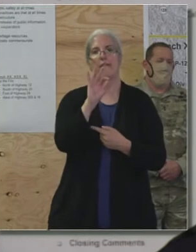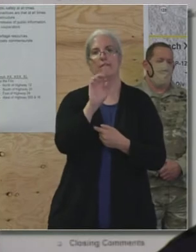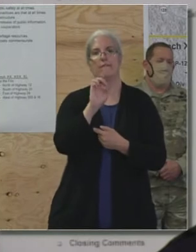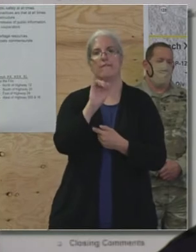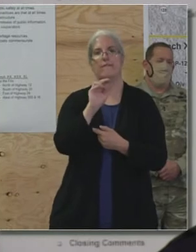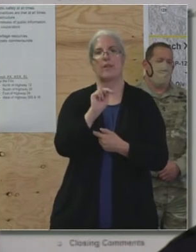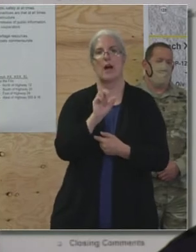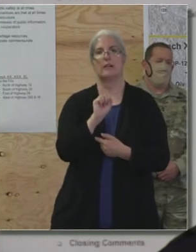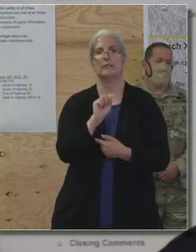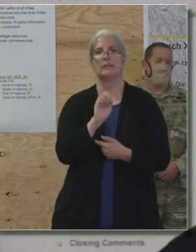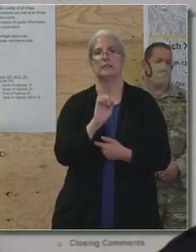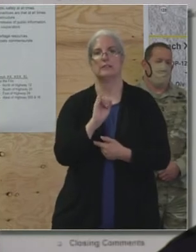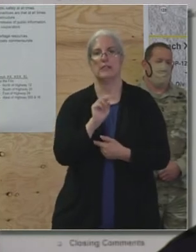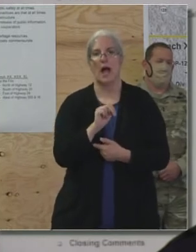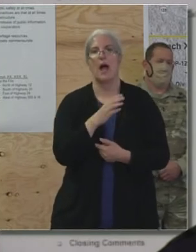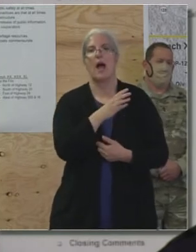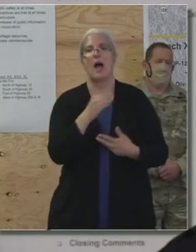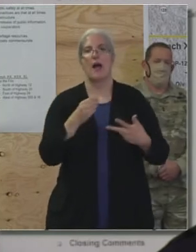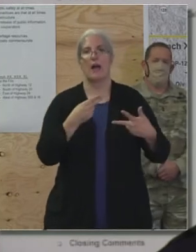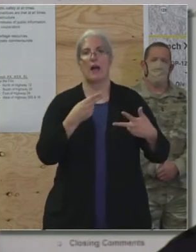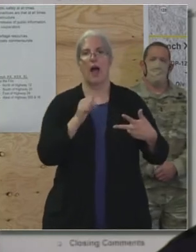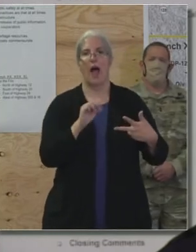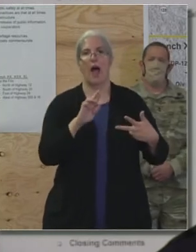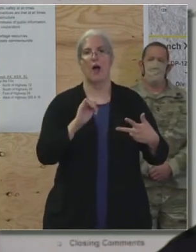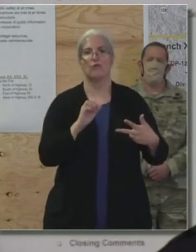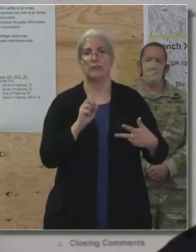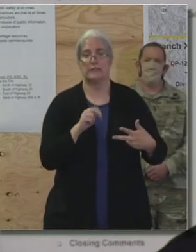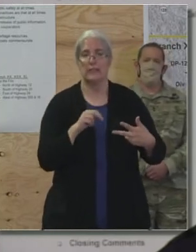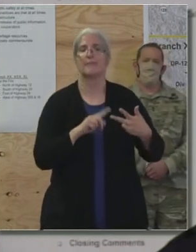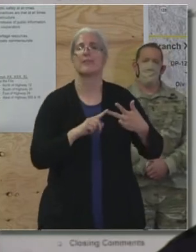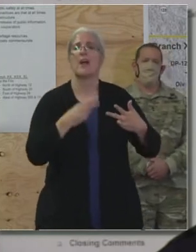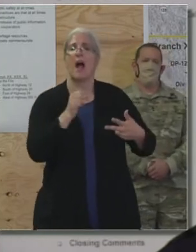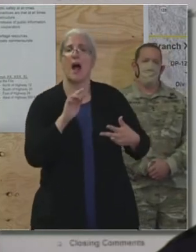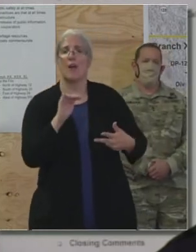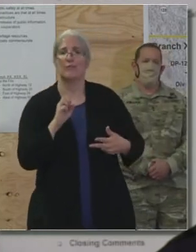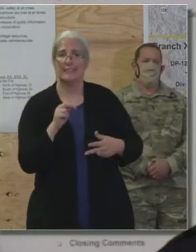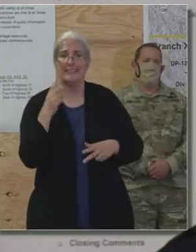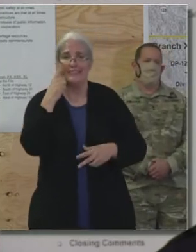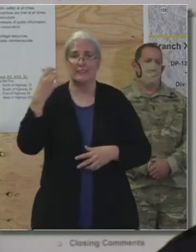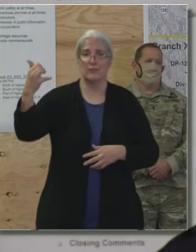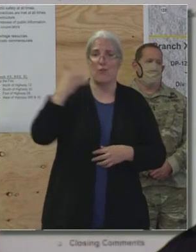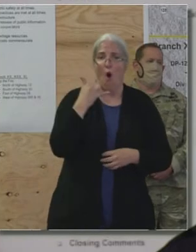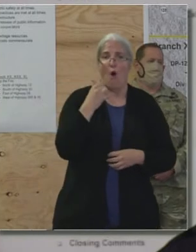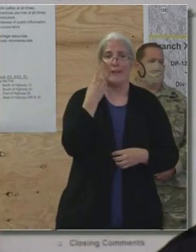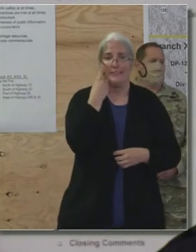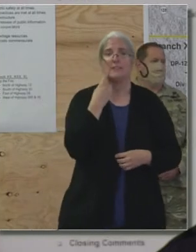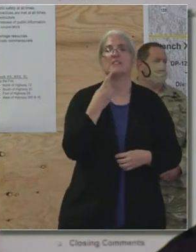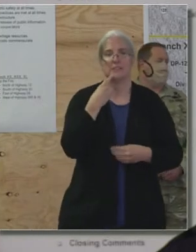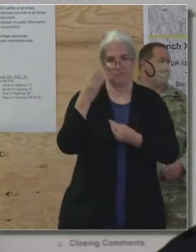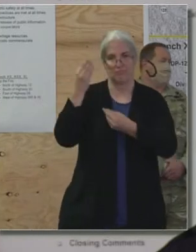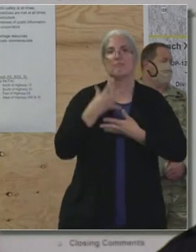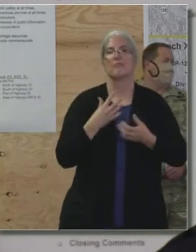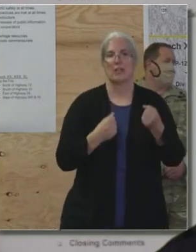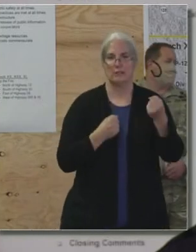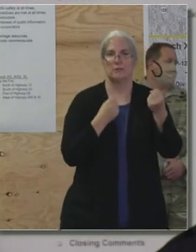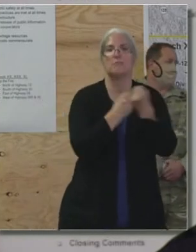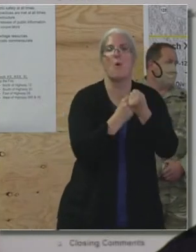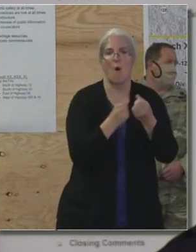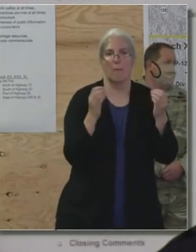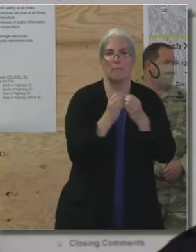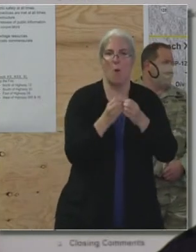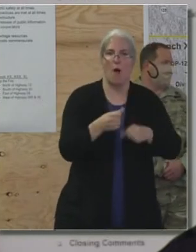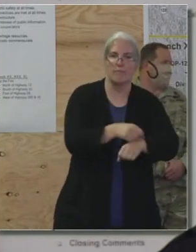momento para ver cómo van estos esfuerzos y también marcó su apoyo del esfuerzo más amplio como dijo el congresista